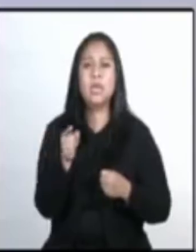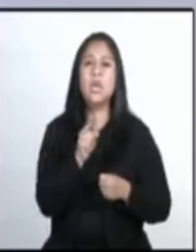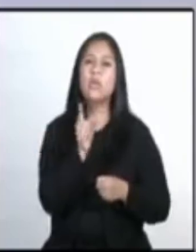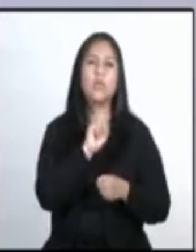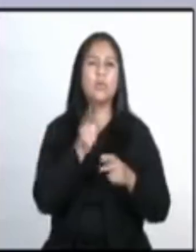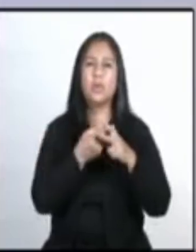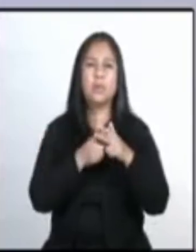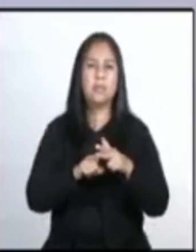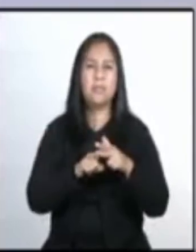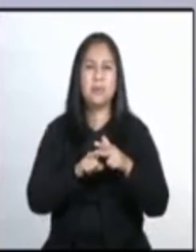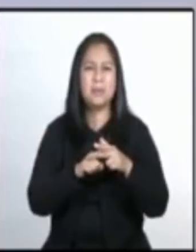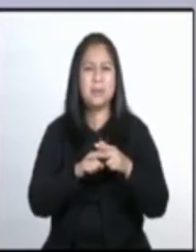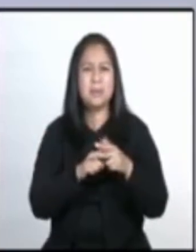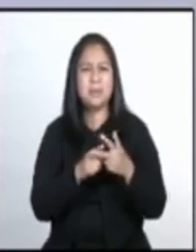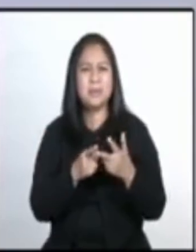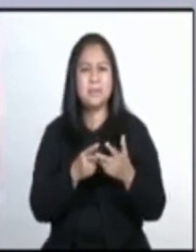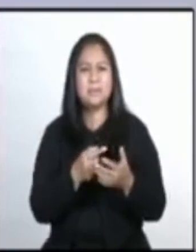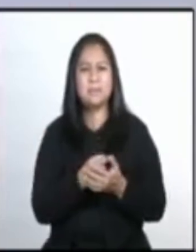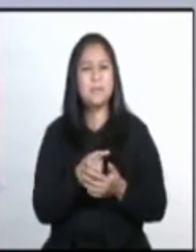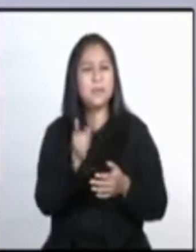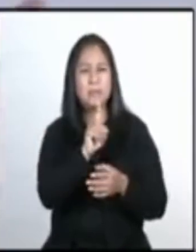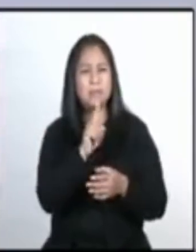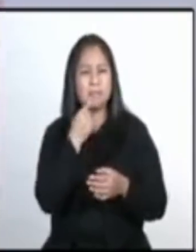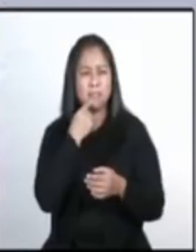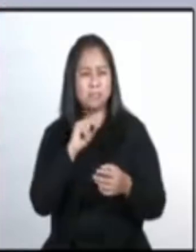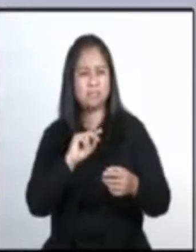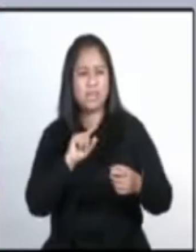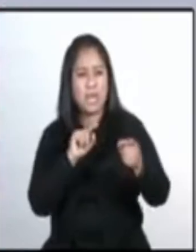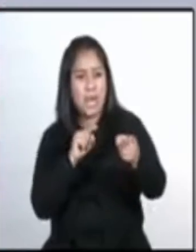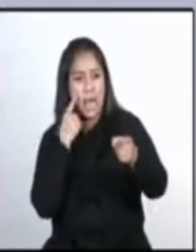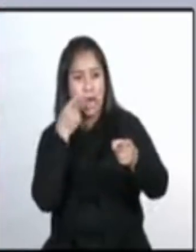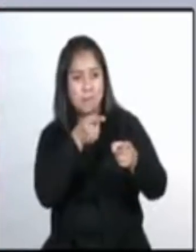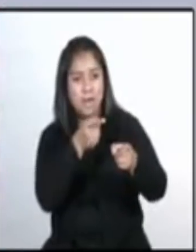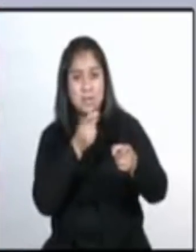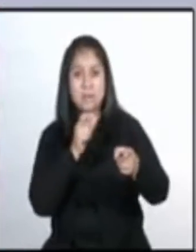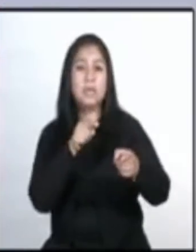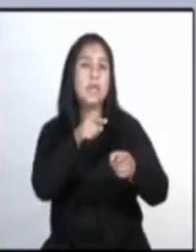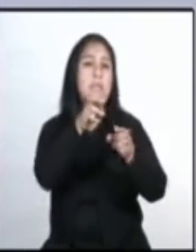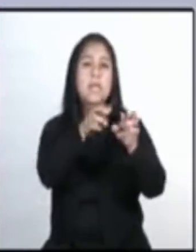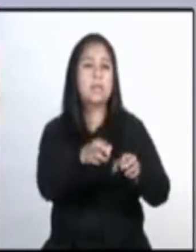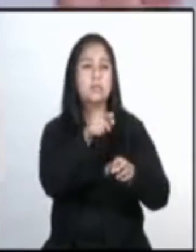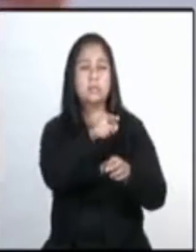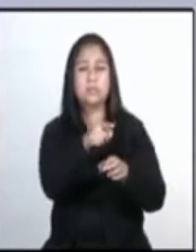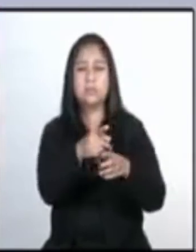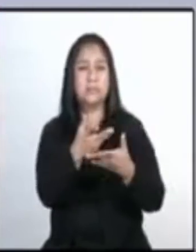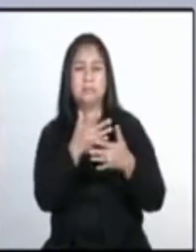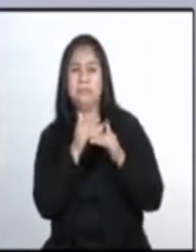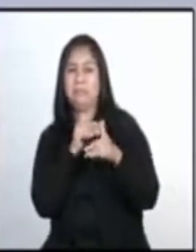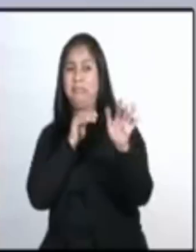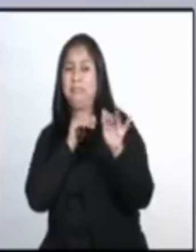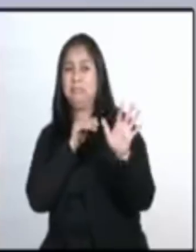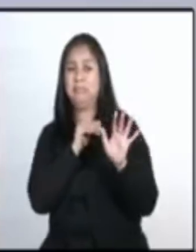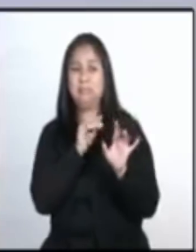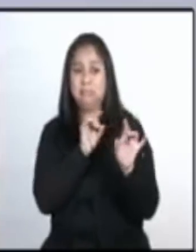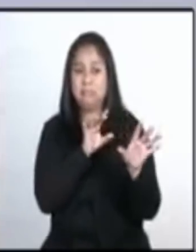principiemos a convertir a las gentes con coronavirus como algo despectivo.